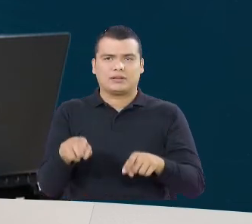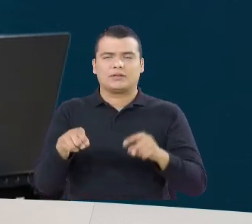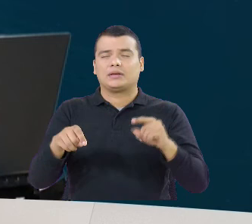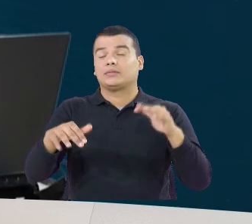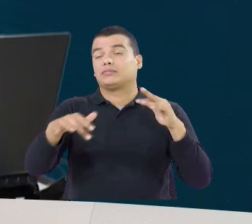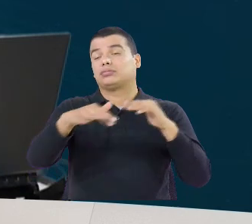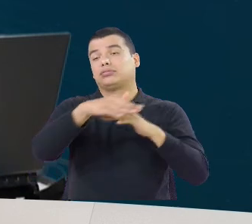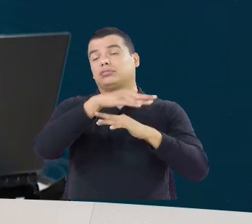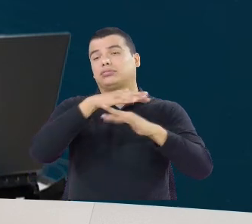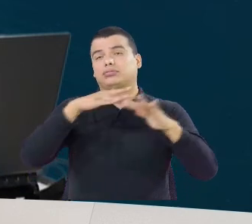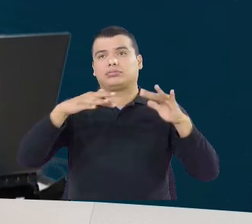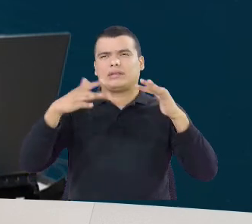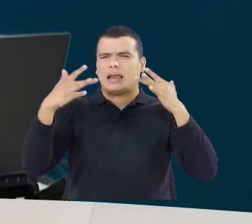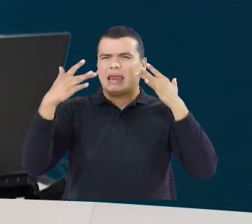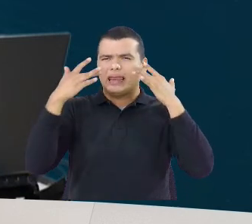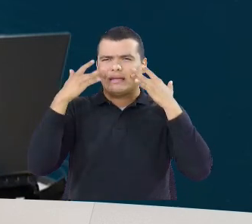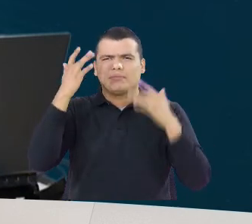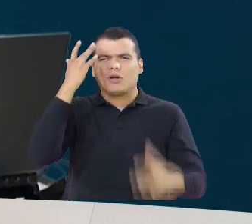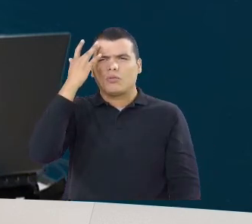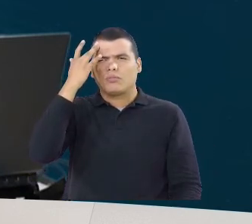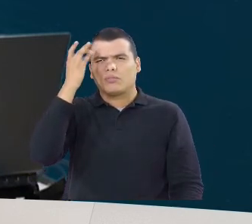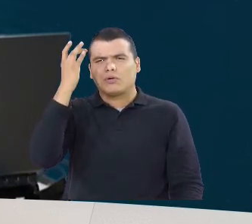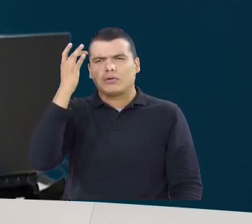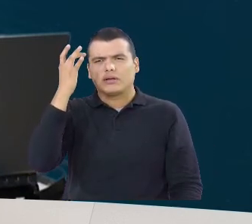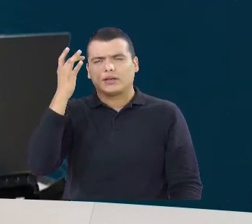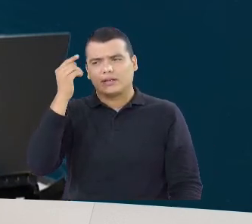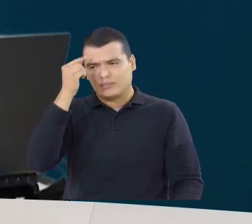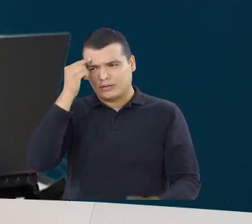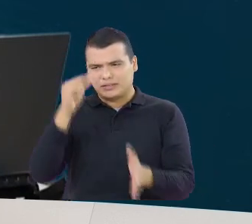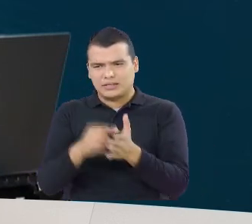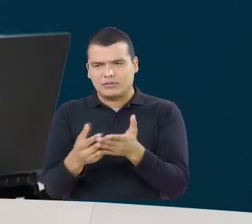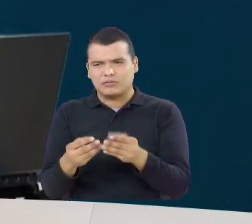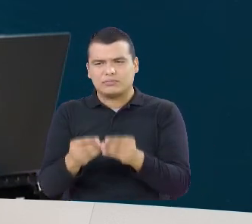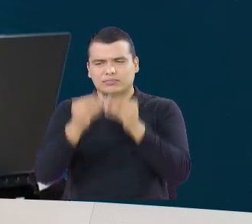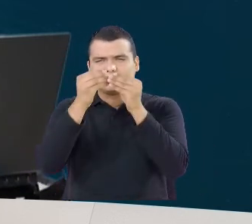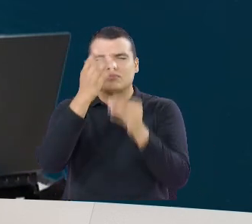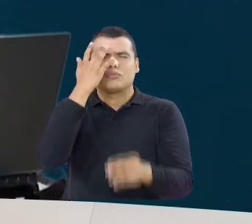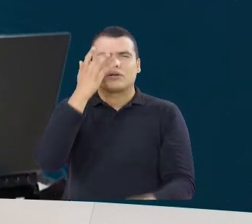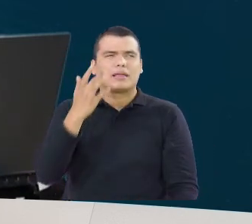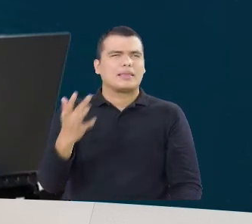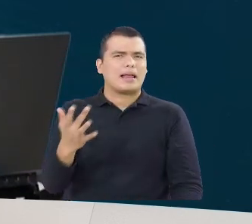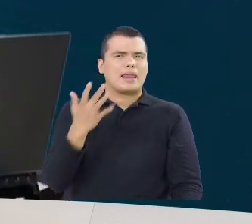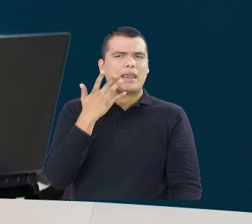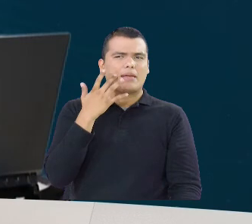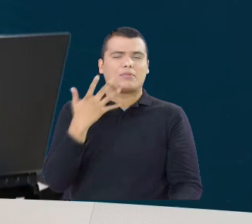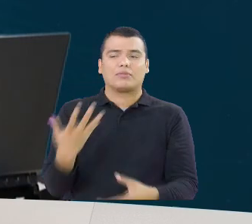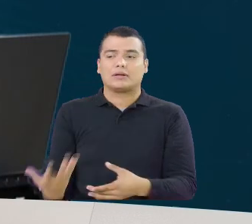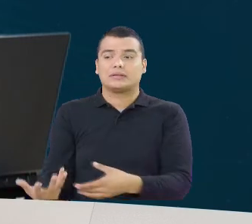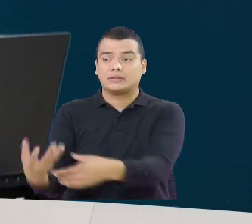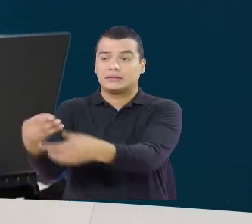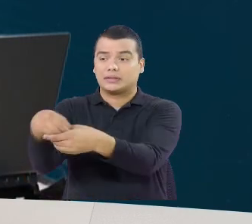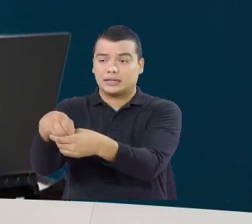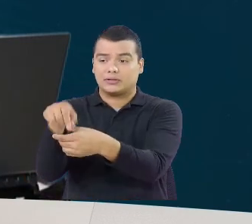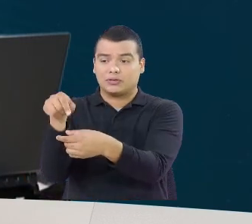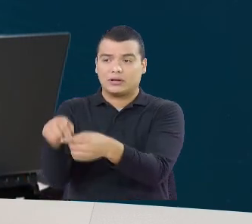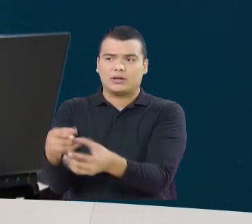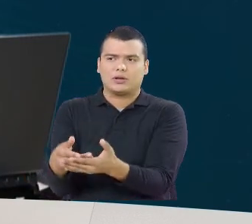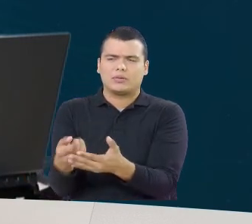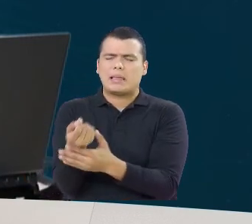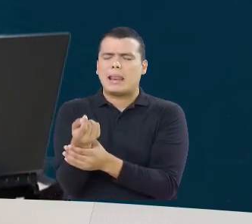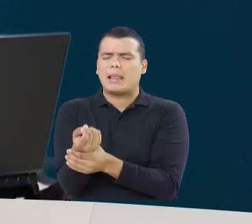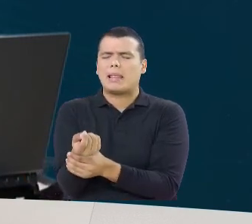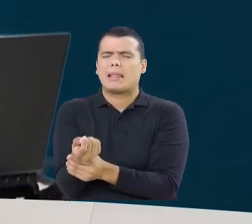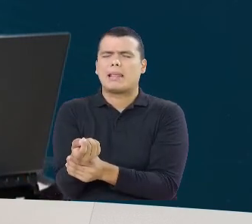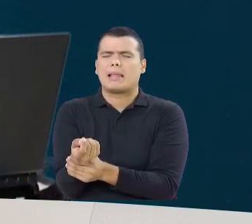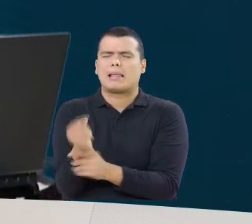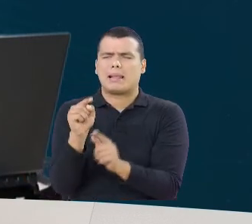fabrican chips y todo eso tiene que ser libre de polvo? Porque las piezas, los transistores que yo voy a utilizar son muy pequeños.